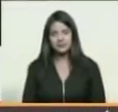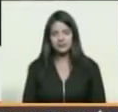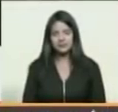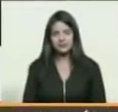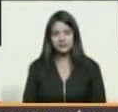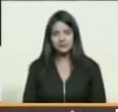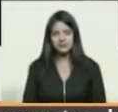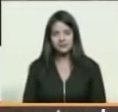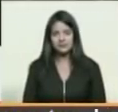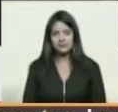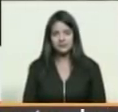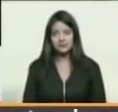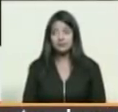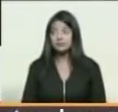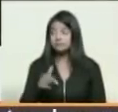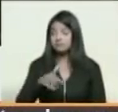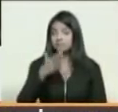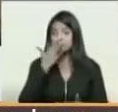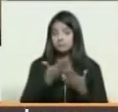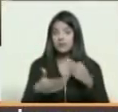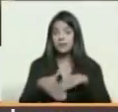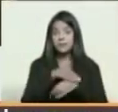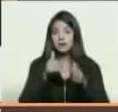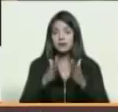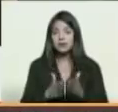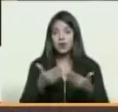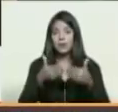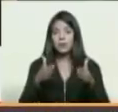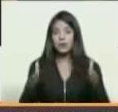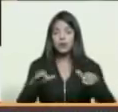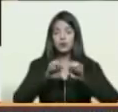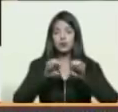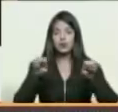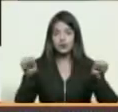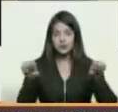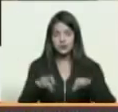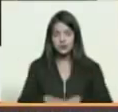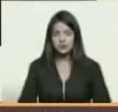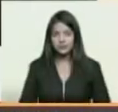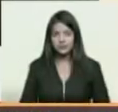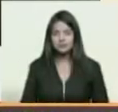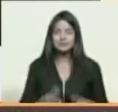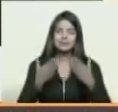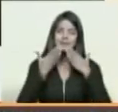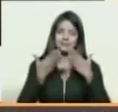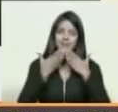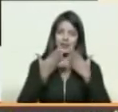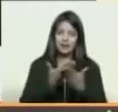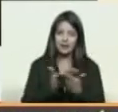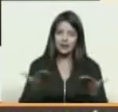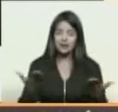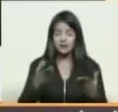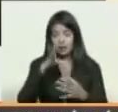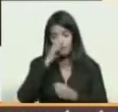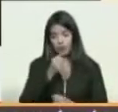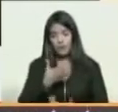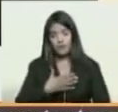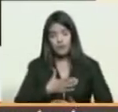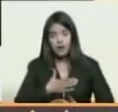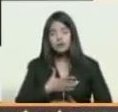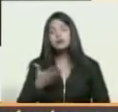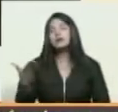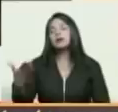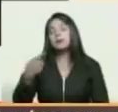Un año tenemos al frente del Ministerio del Poder Popular para la Educación. Agradecer de nuevo la confianza del